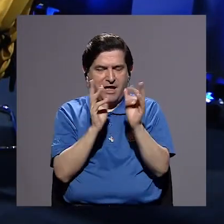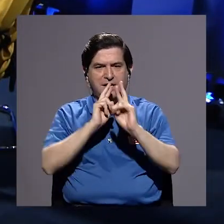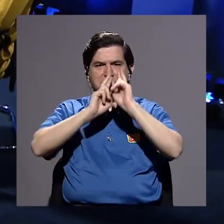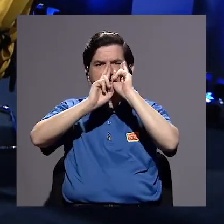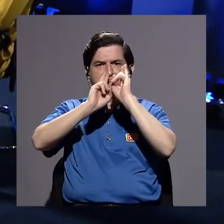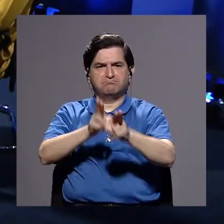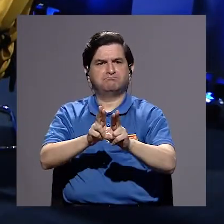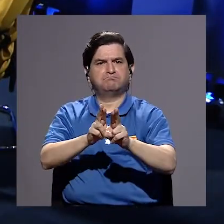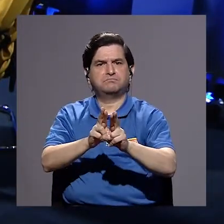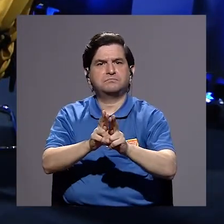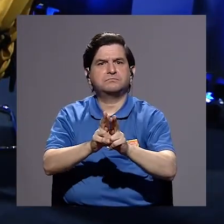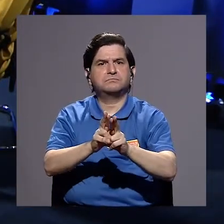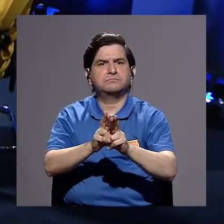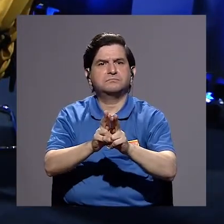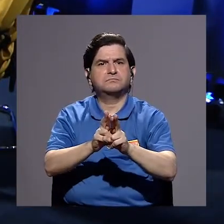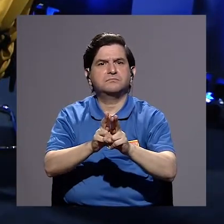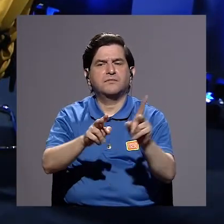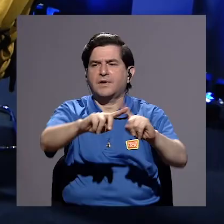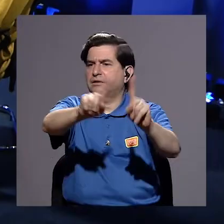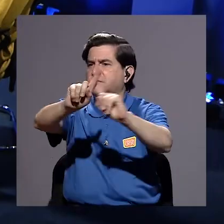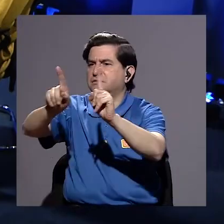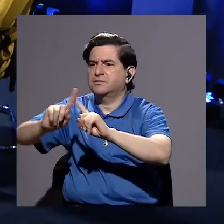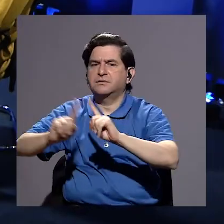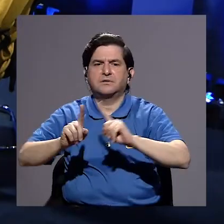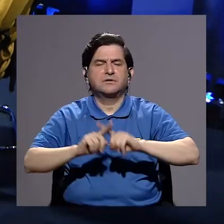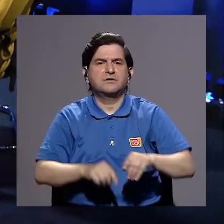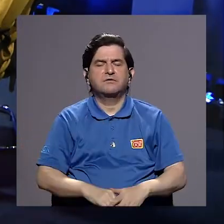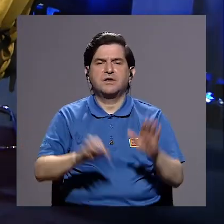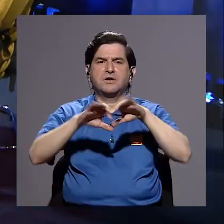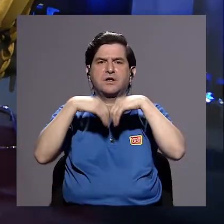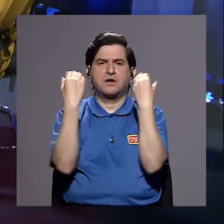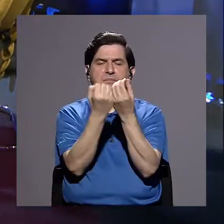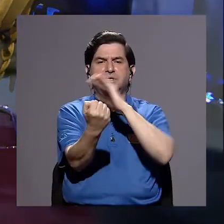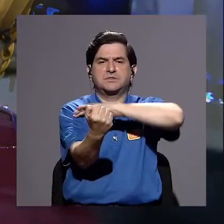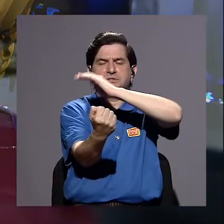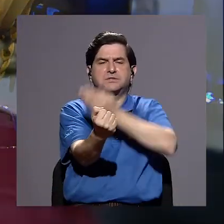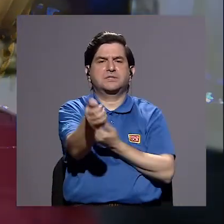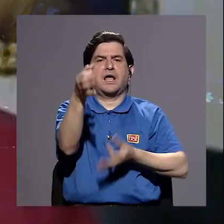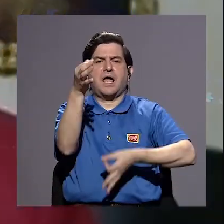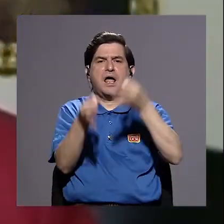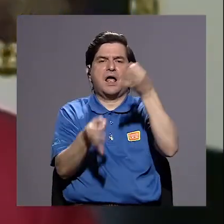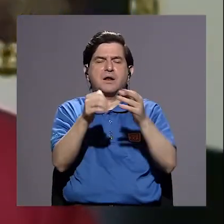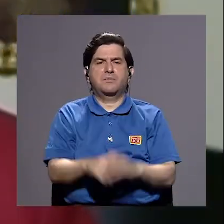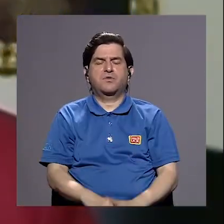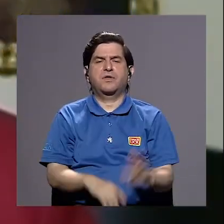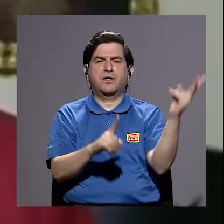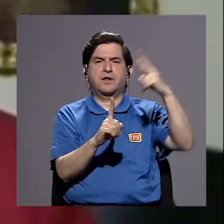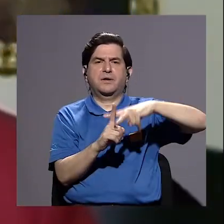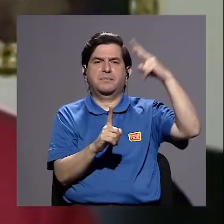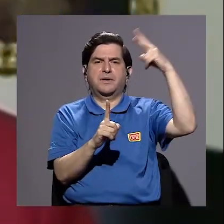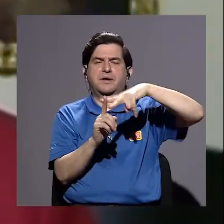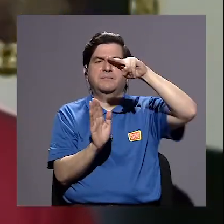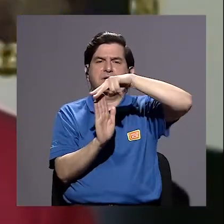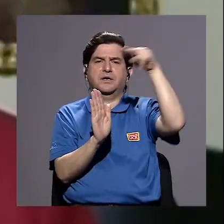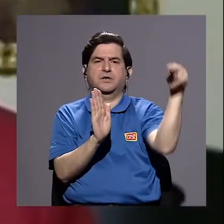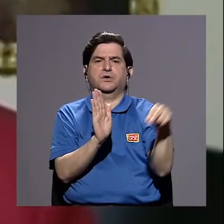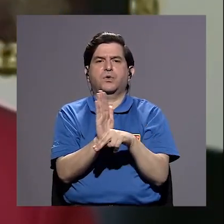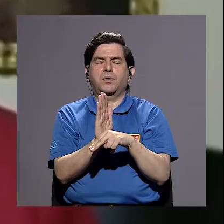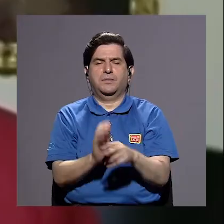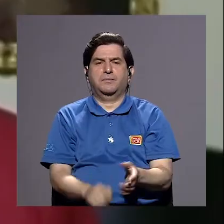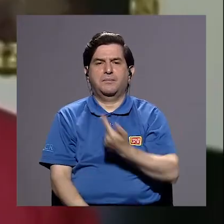rendición de cuentas a los diferentes órganos del Poder Judicial en cuanto a la aplicación